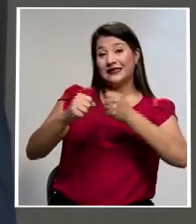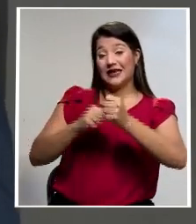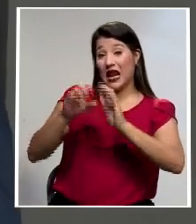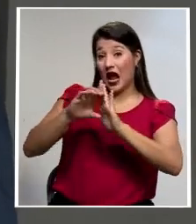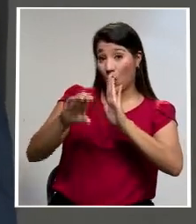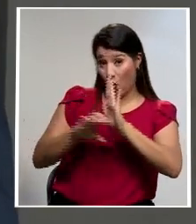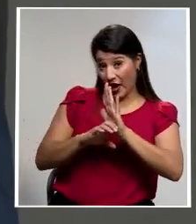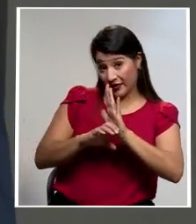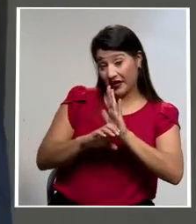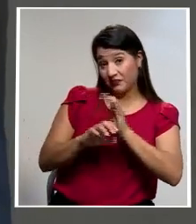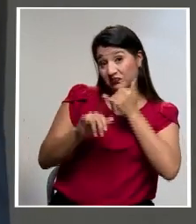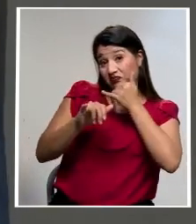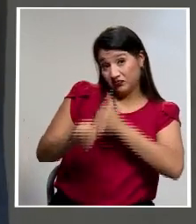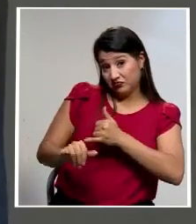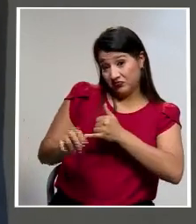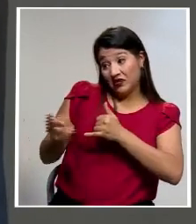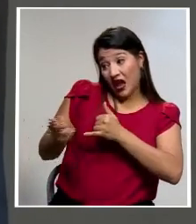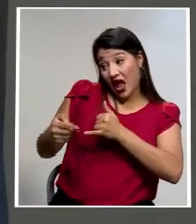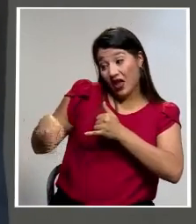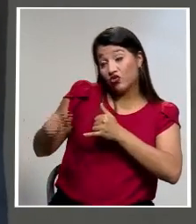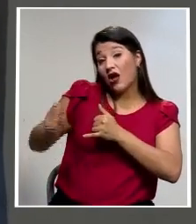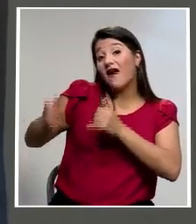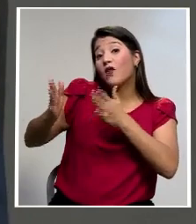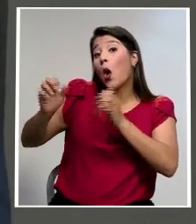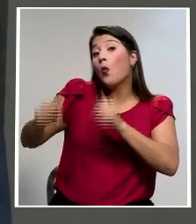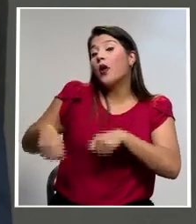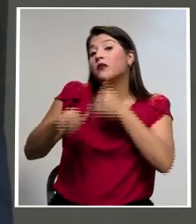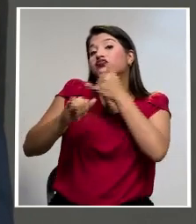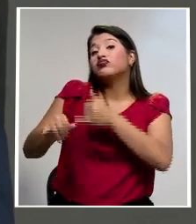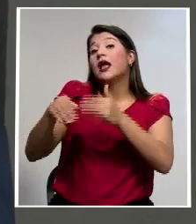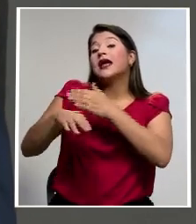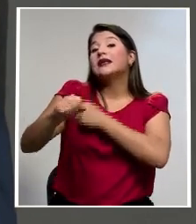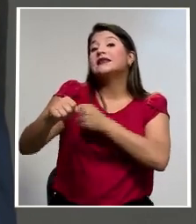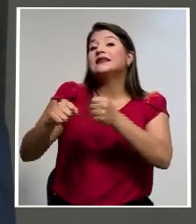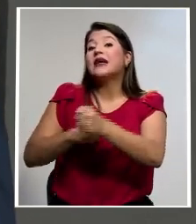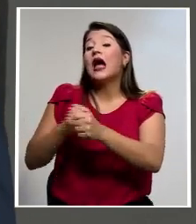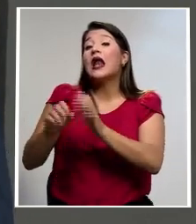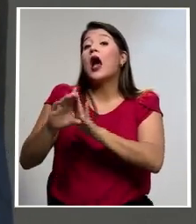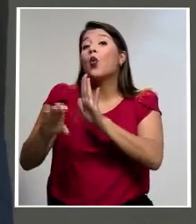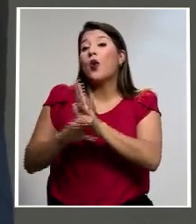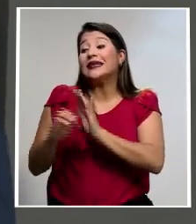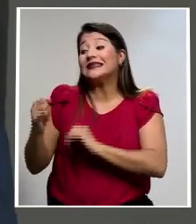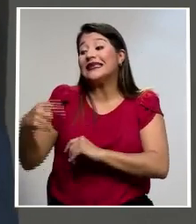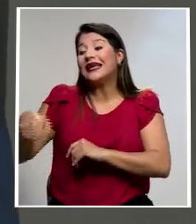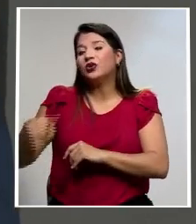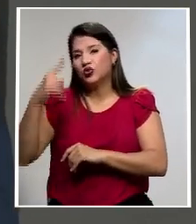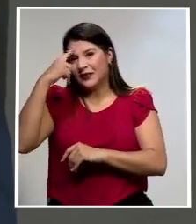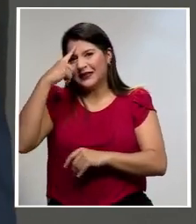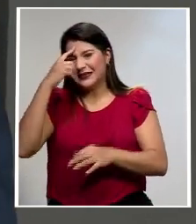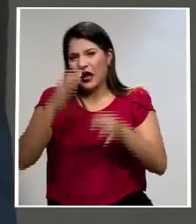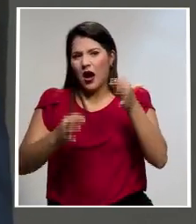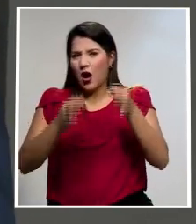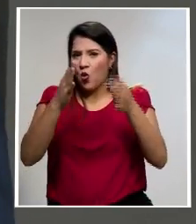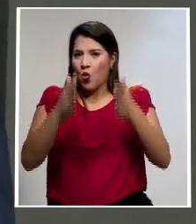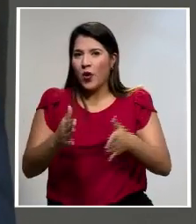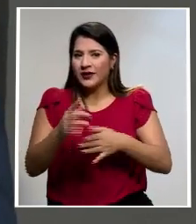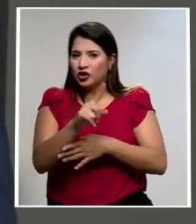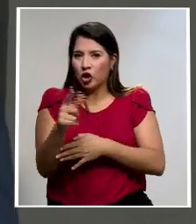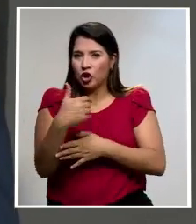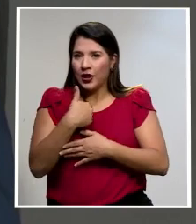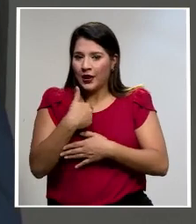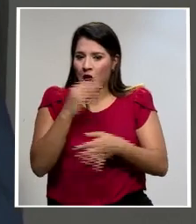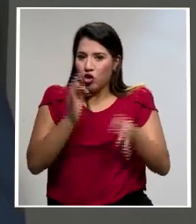se estima que la resolución del juez de juicio que resuelve la apelación tiene insuficiente fundamentación, es decir, no explica